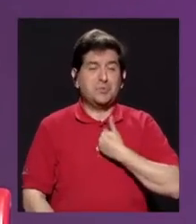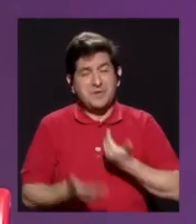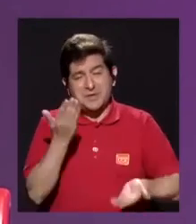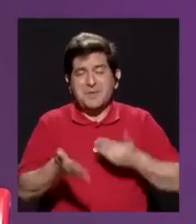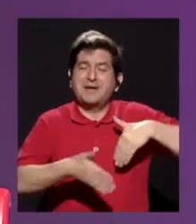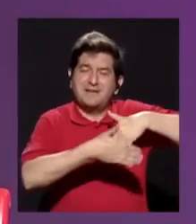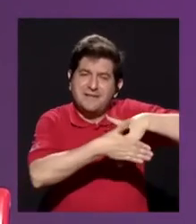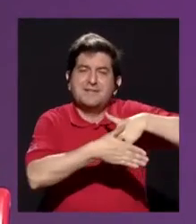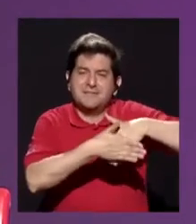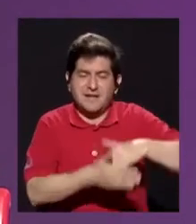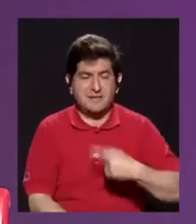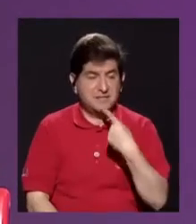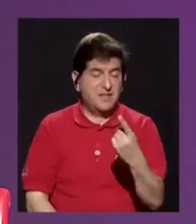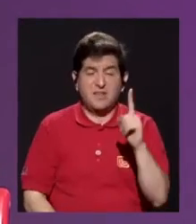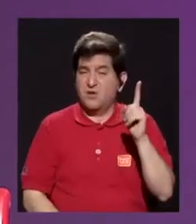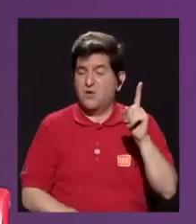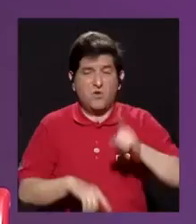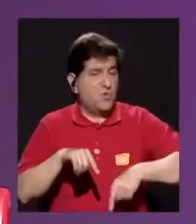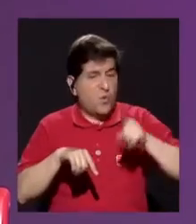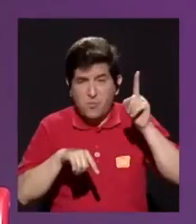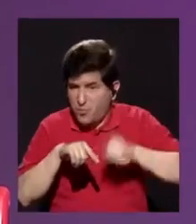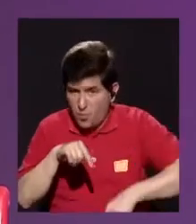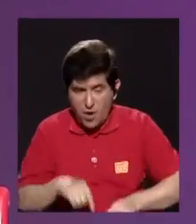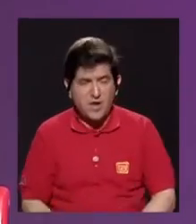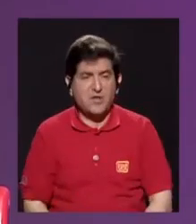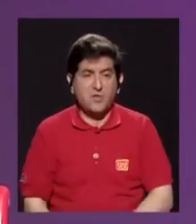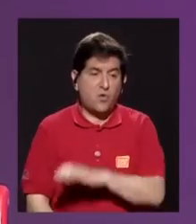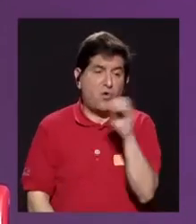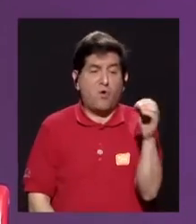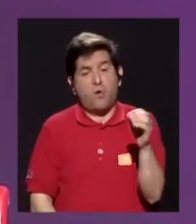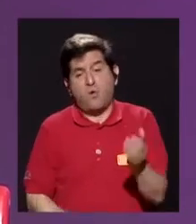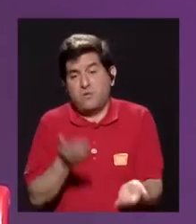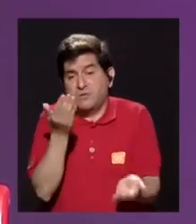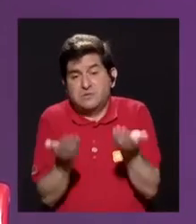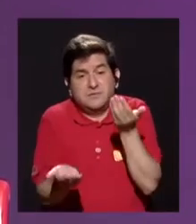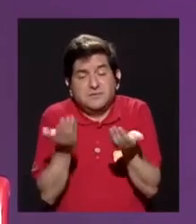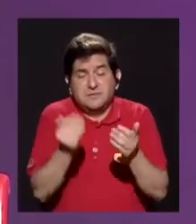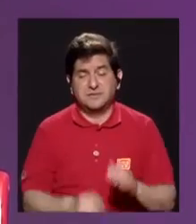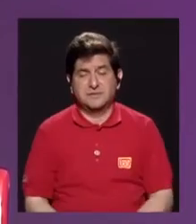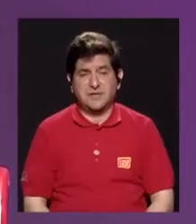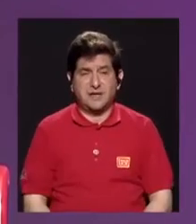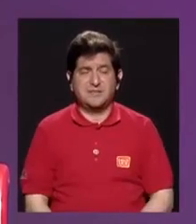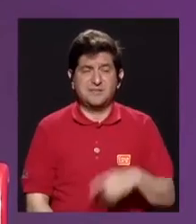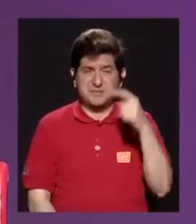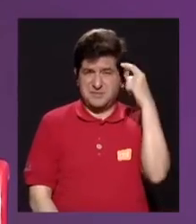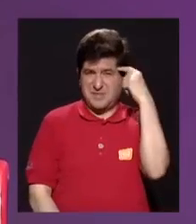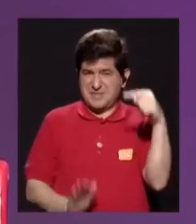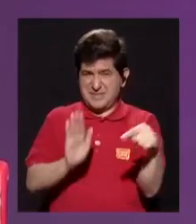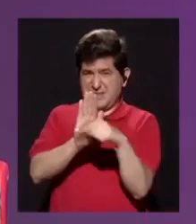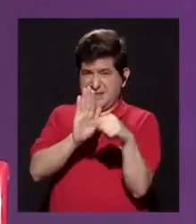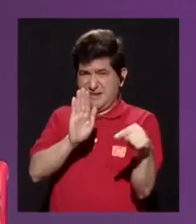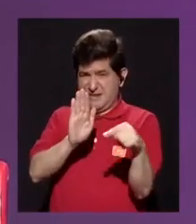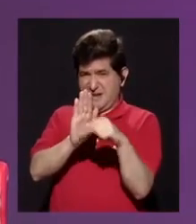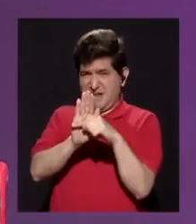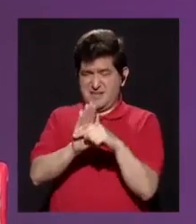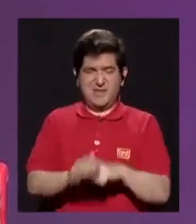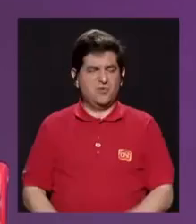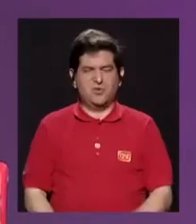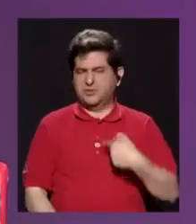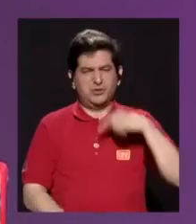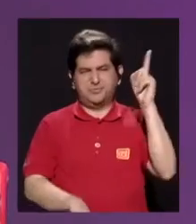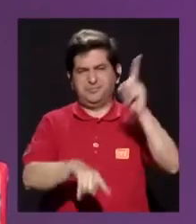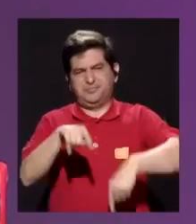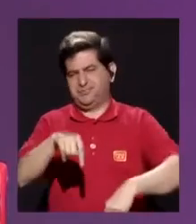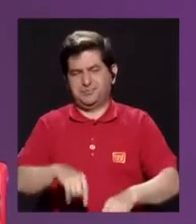impido. Si yo digo no lo voy a hacer o no puedo hacer o tengo... ¿verdad? Ese pensamiento negativo, obvio, no lo voy a